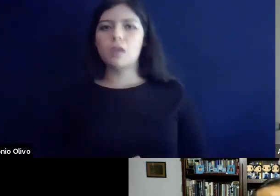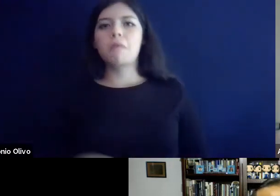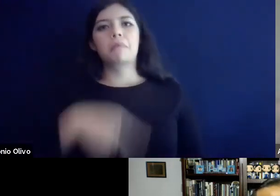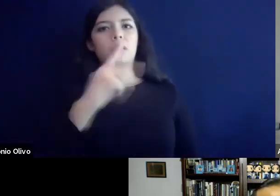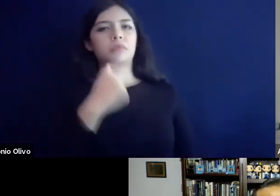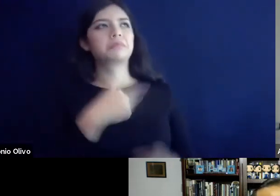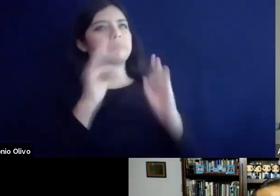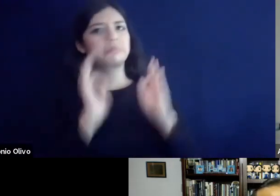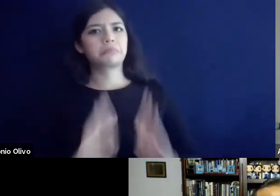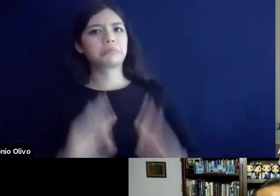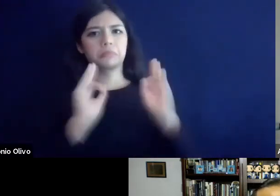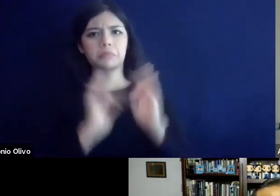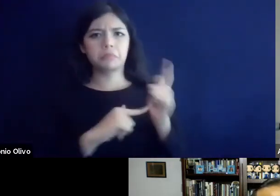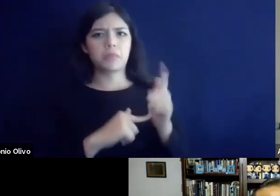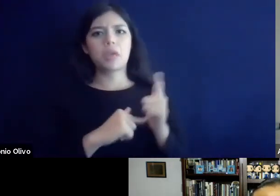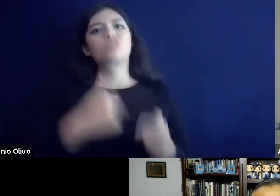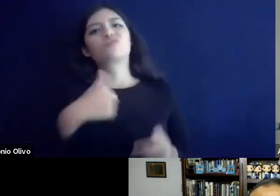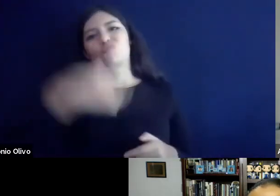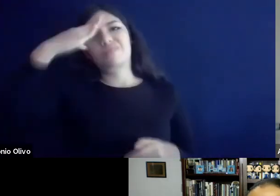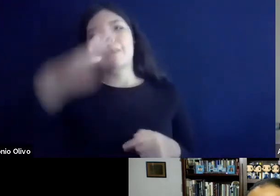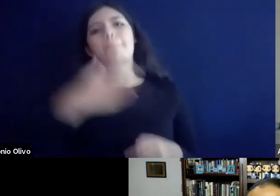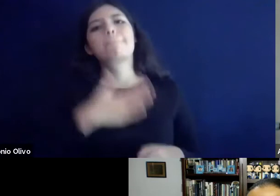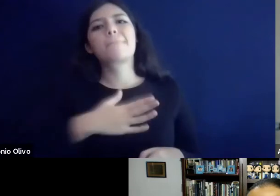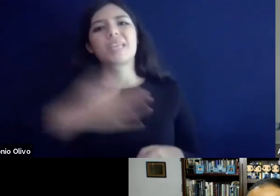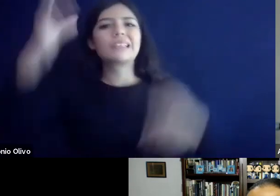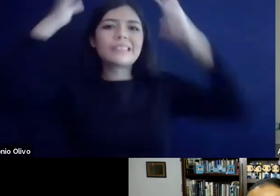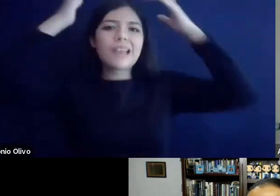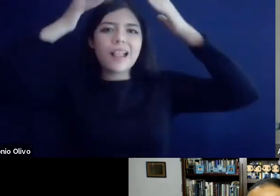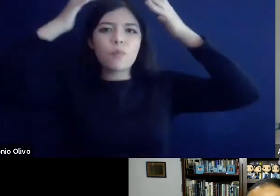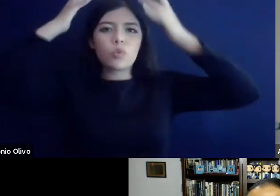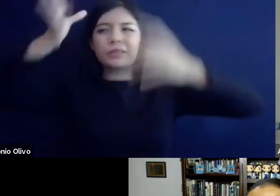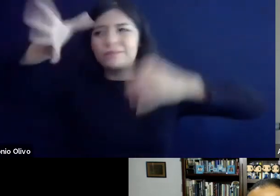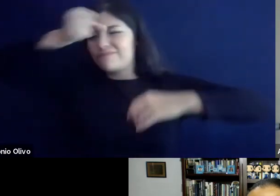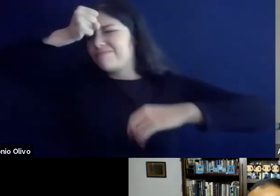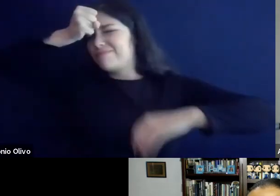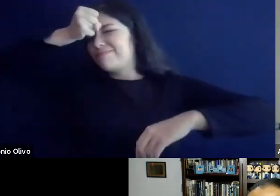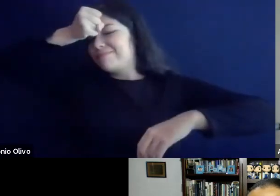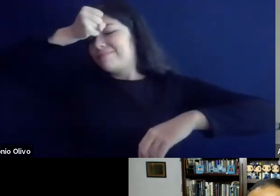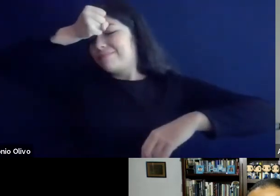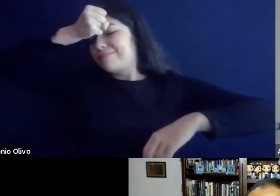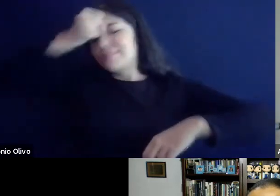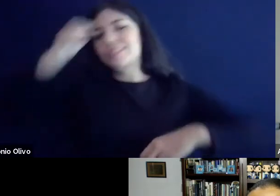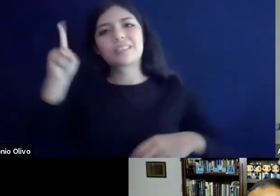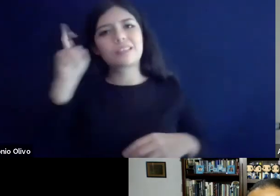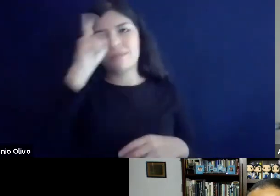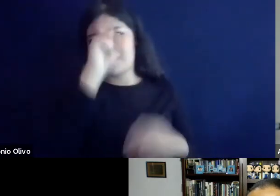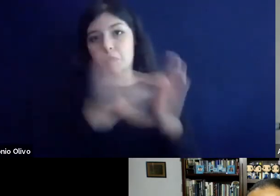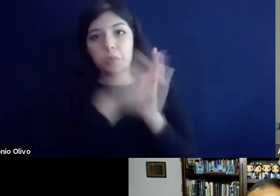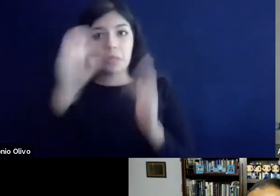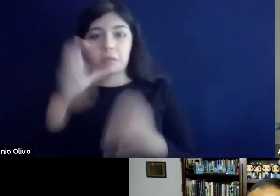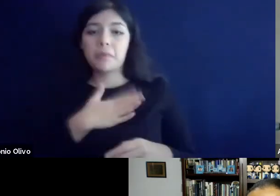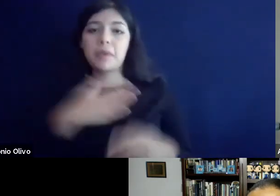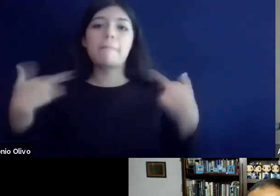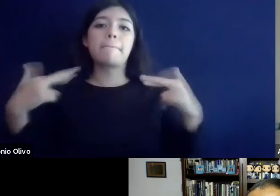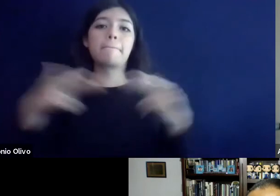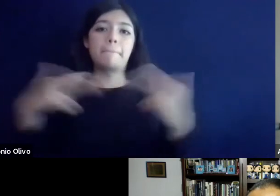tengo que esperar a mi cerebro. O sea, por ejemplo, mi maestra de canto, pues yo llegaba y cantaba, oh, dices tú,